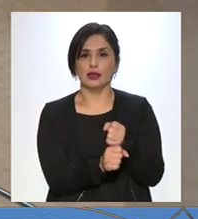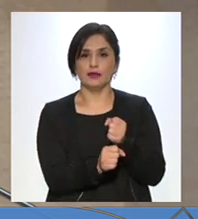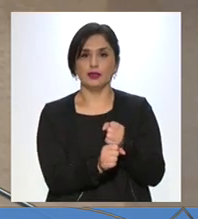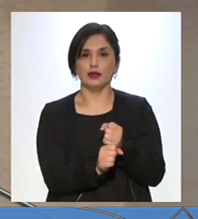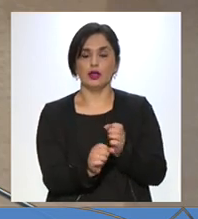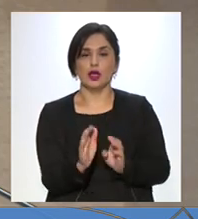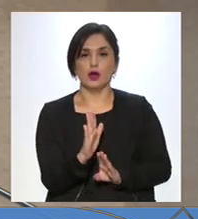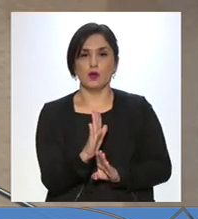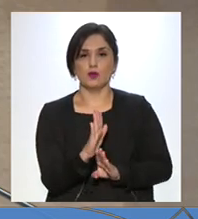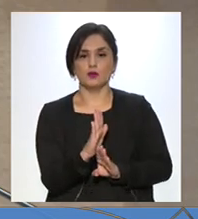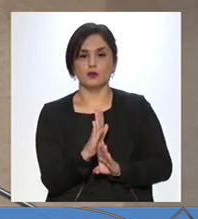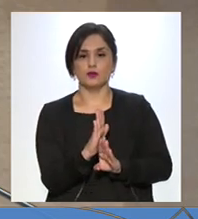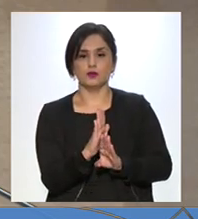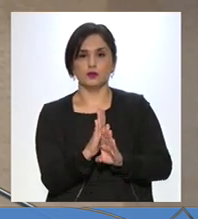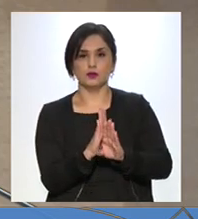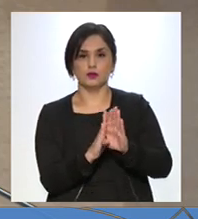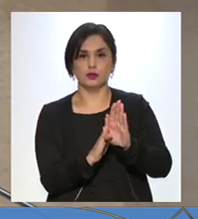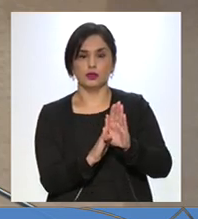aumentando,